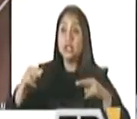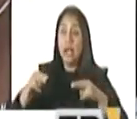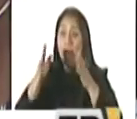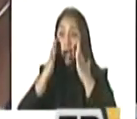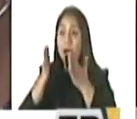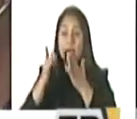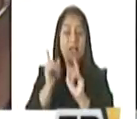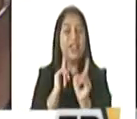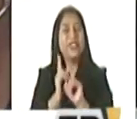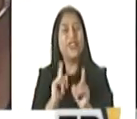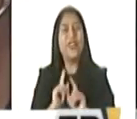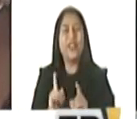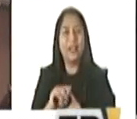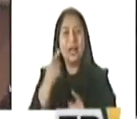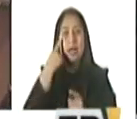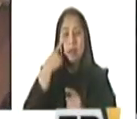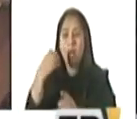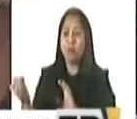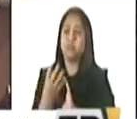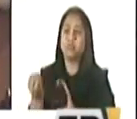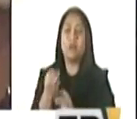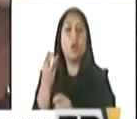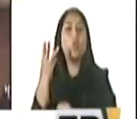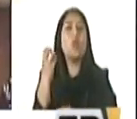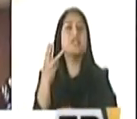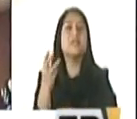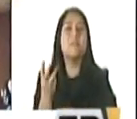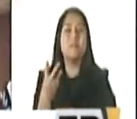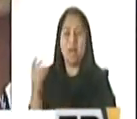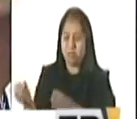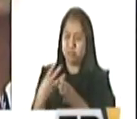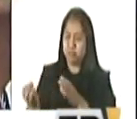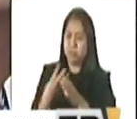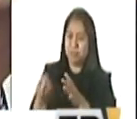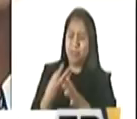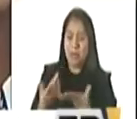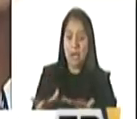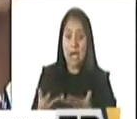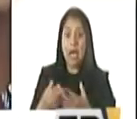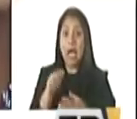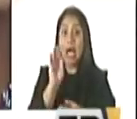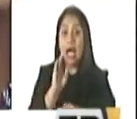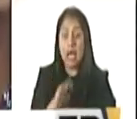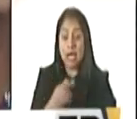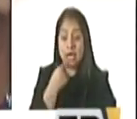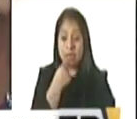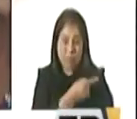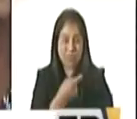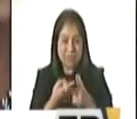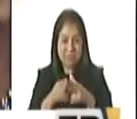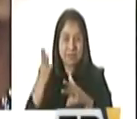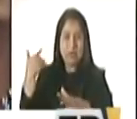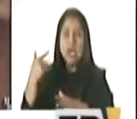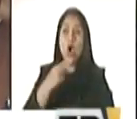a los mensajes esos que nos llegan por WhatsApp, en donde nos dicen, como les decía al principio,